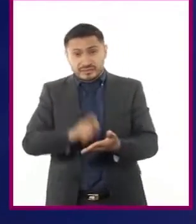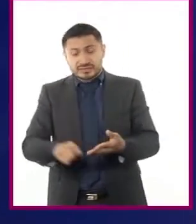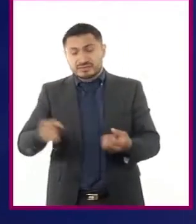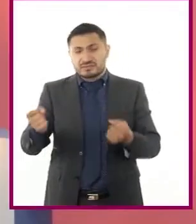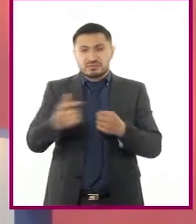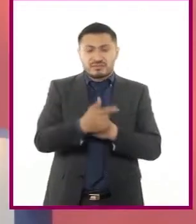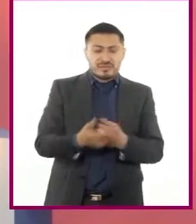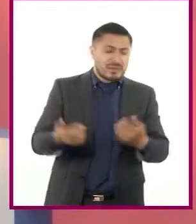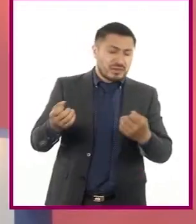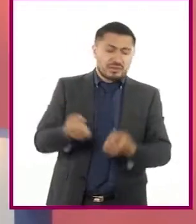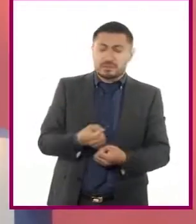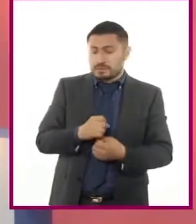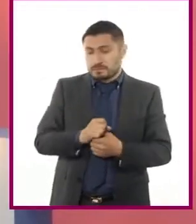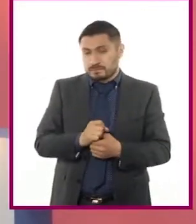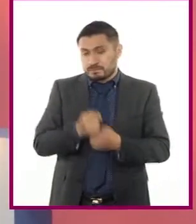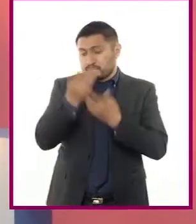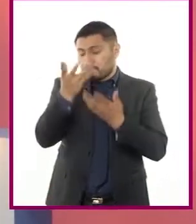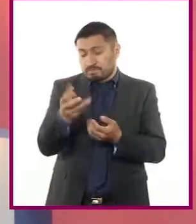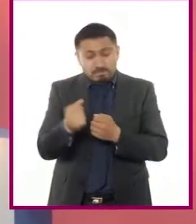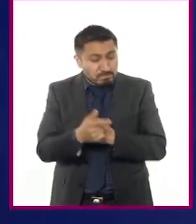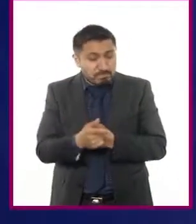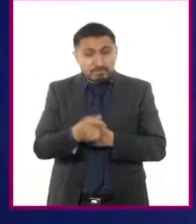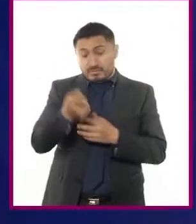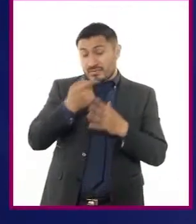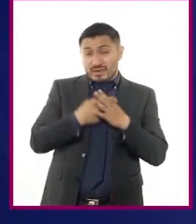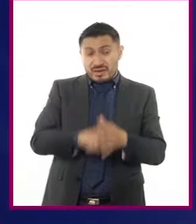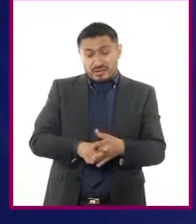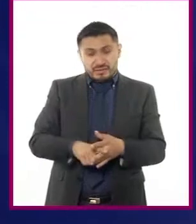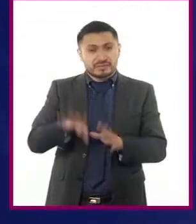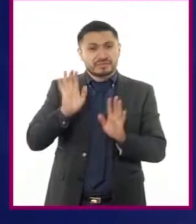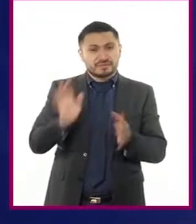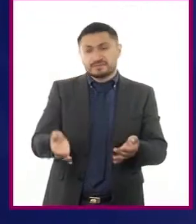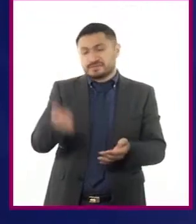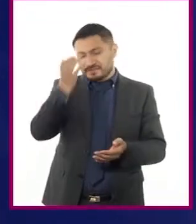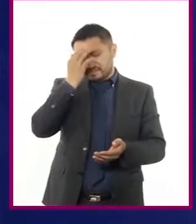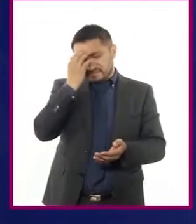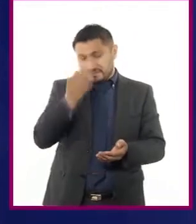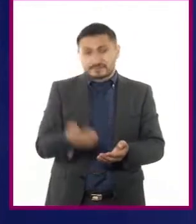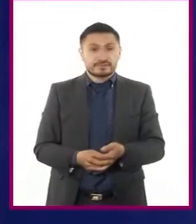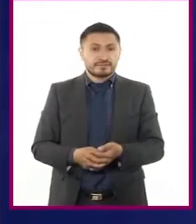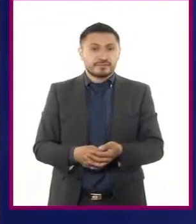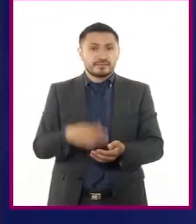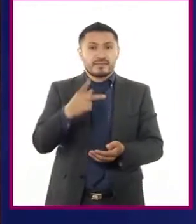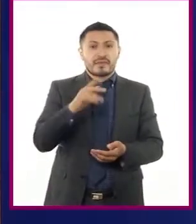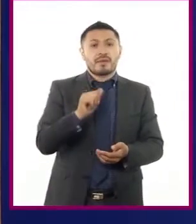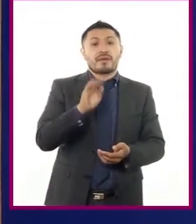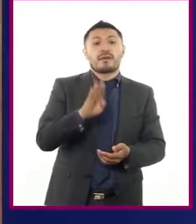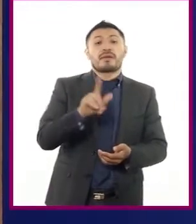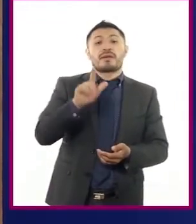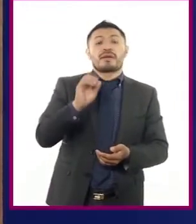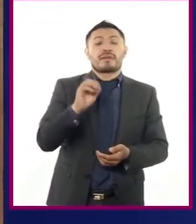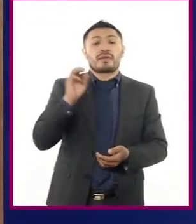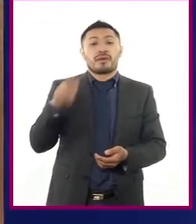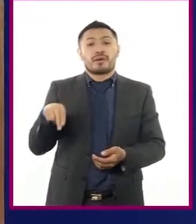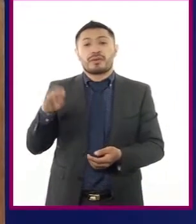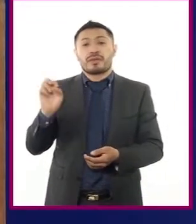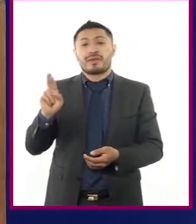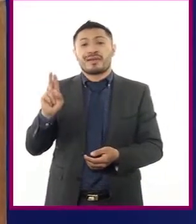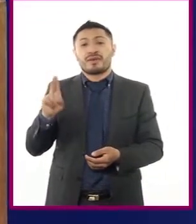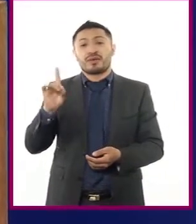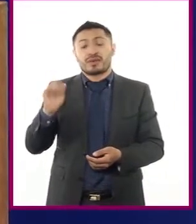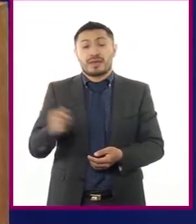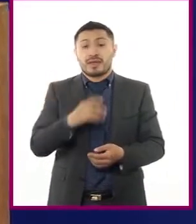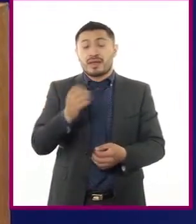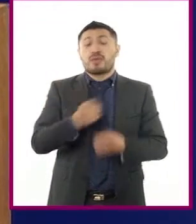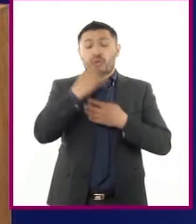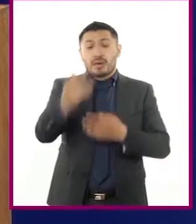poema. Iniciemos con un clásico contemporáneo. Pablo Neruda y su poema 20 del